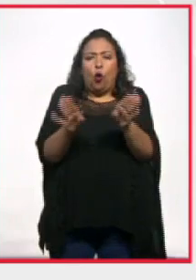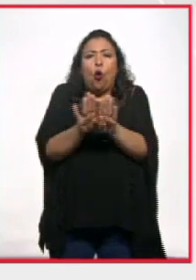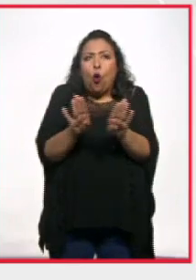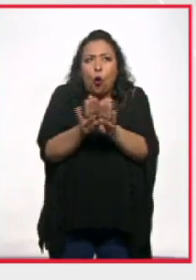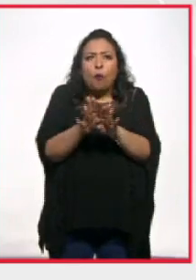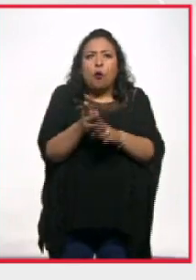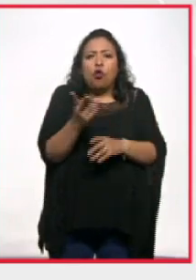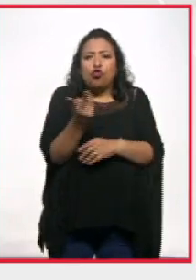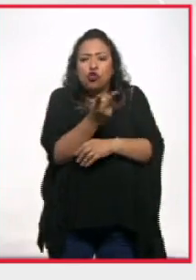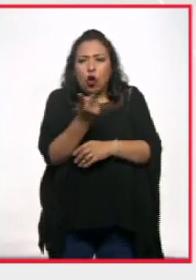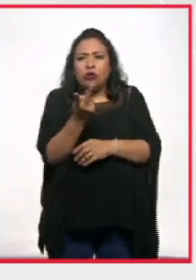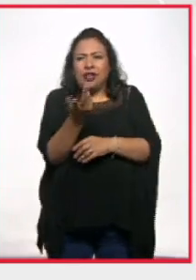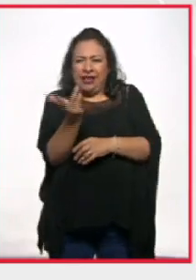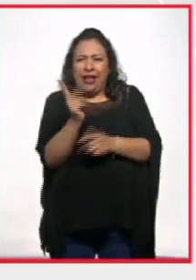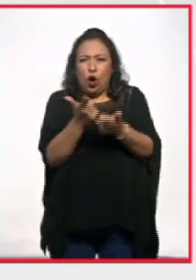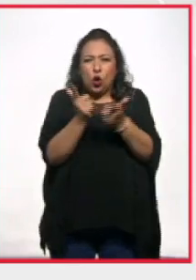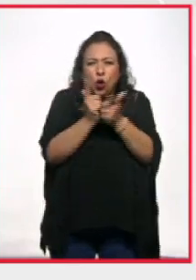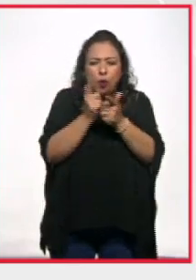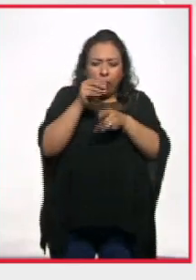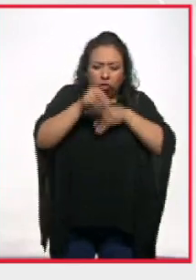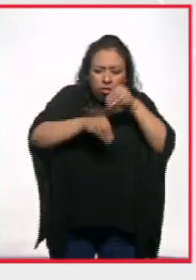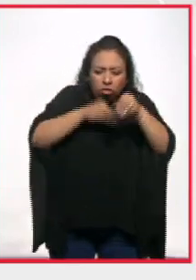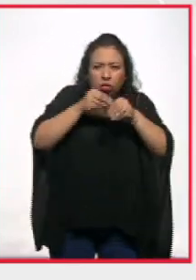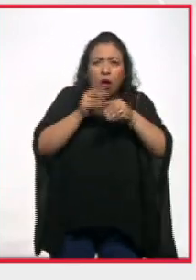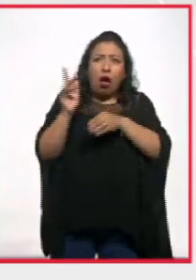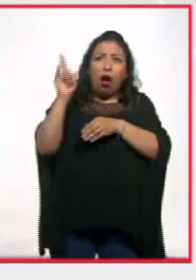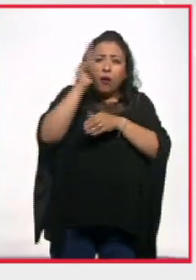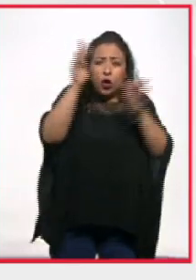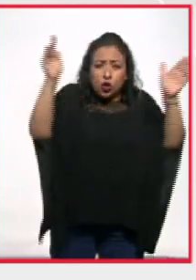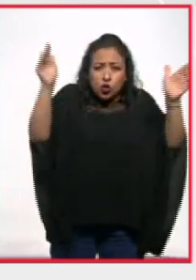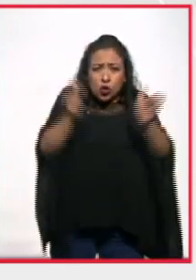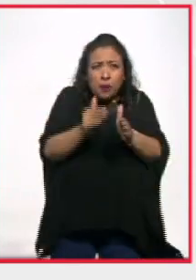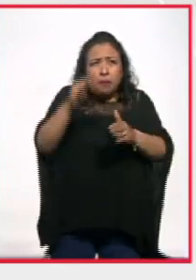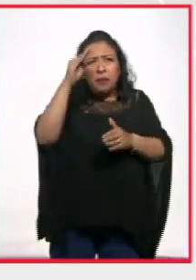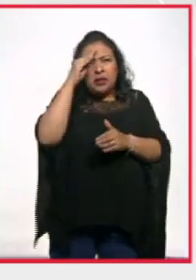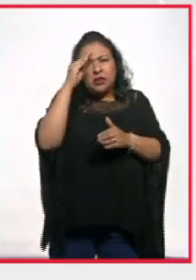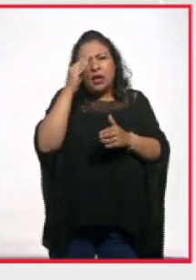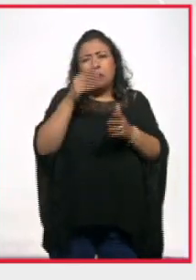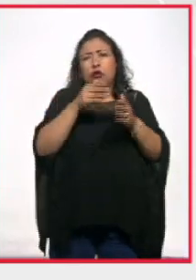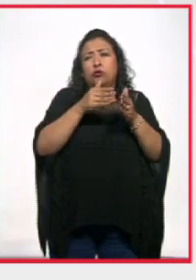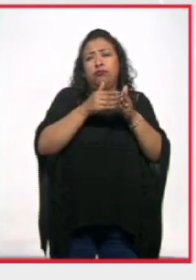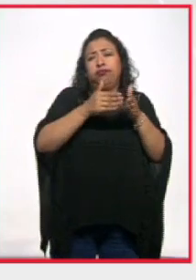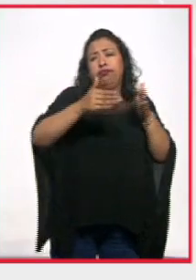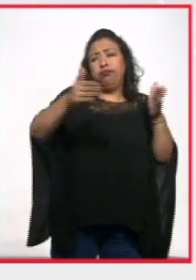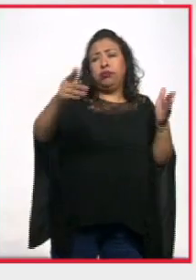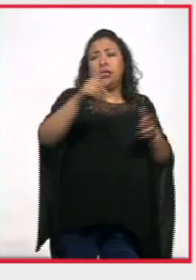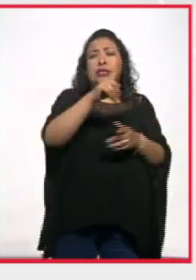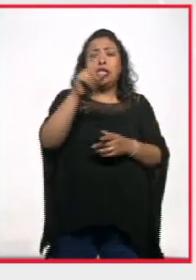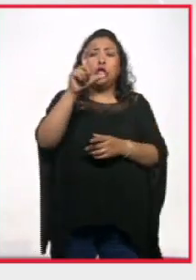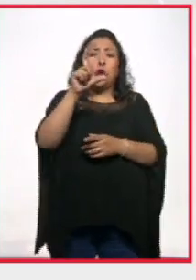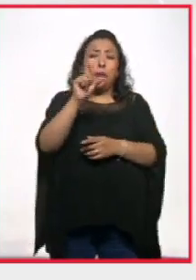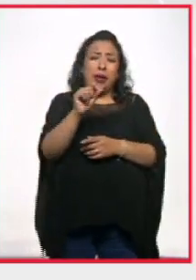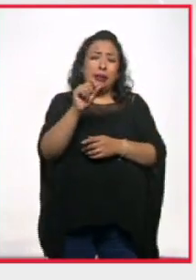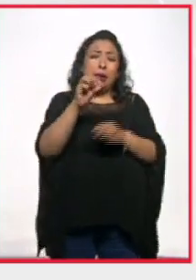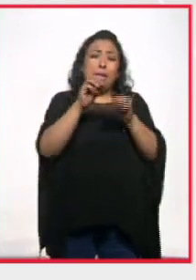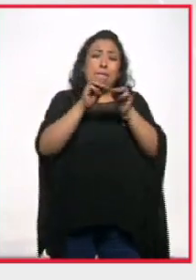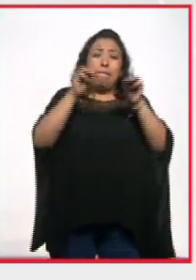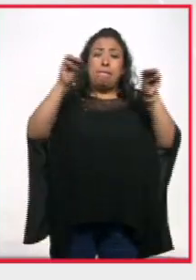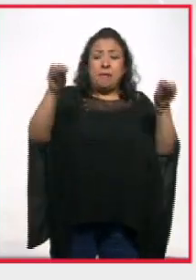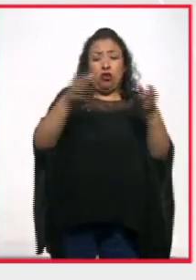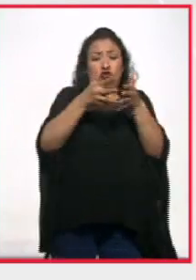cómo ustedes crean cada uno de los aviones a escala. Si uno piensa que un avión puede medir hasta más de 120 metros de